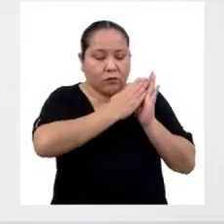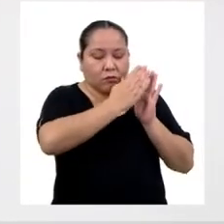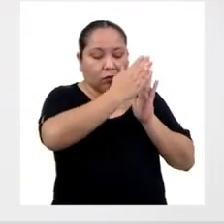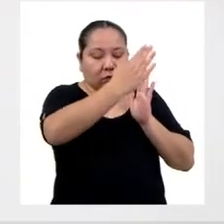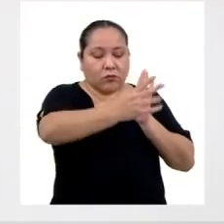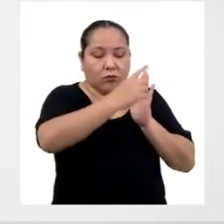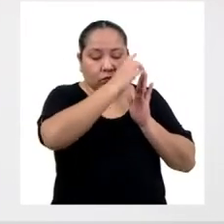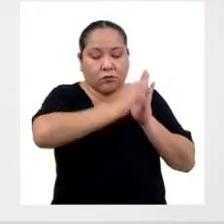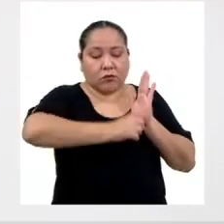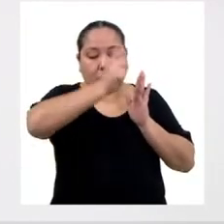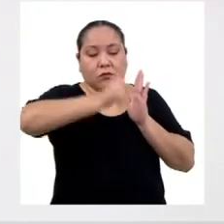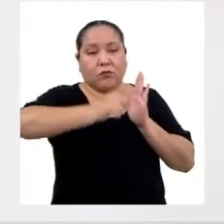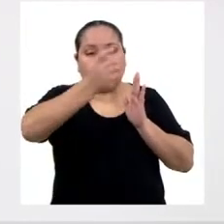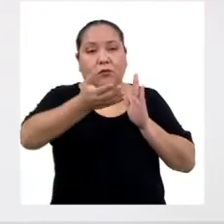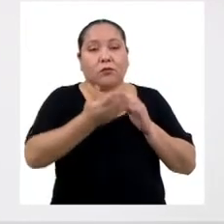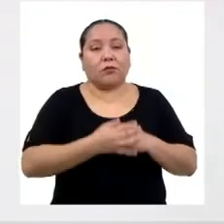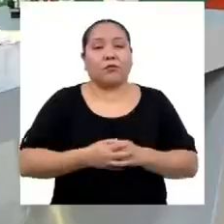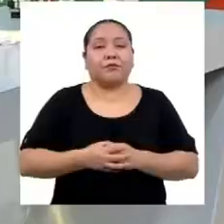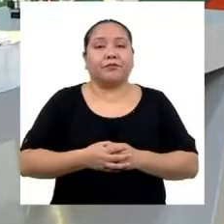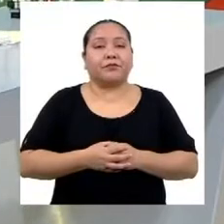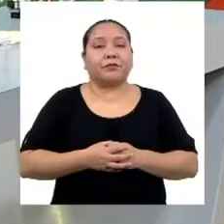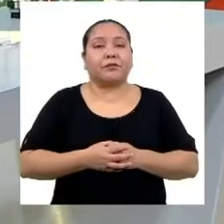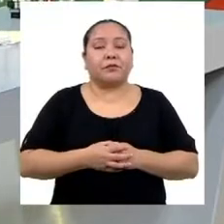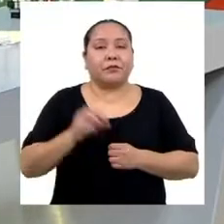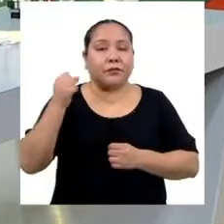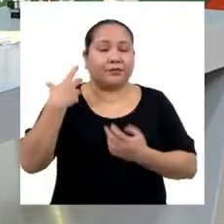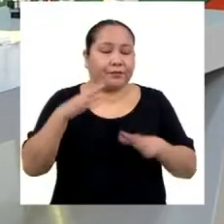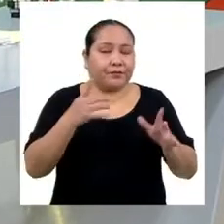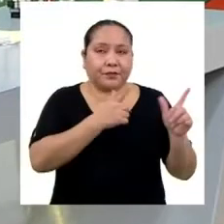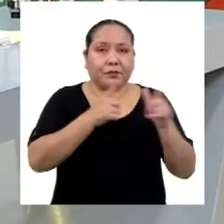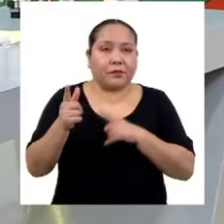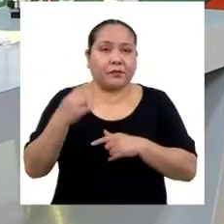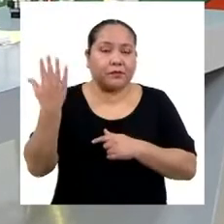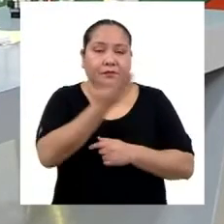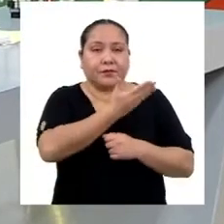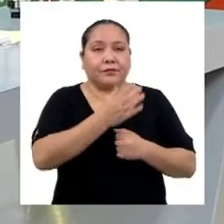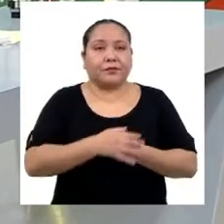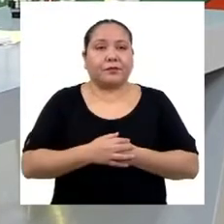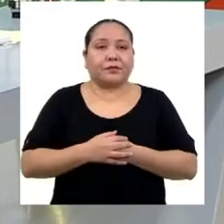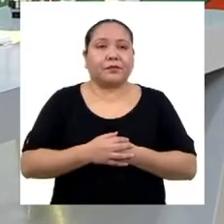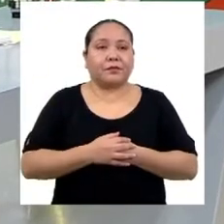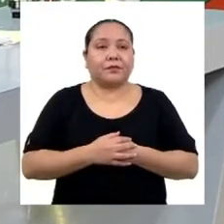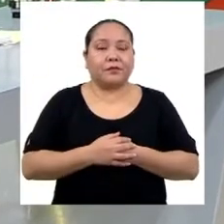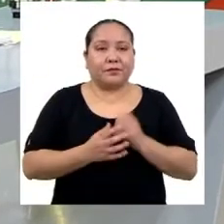absoluta, relativa y porcentual? La tengo lista y acá está.